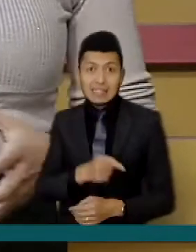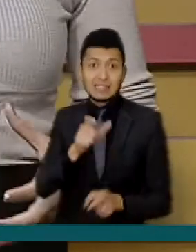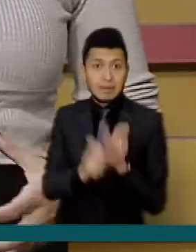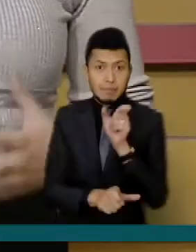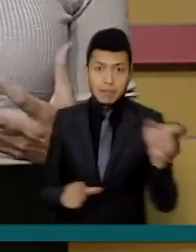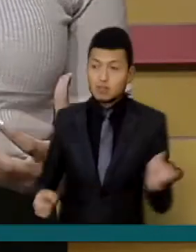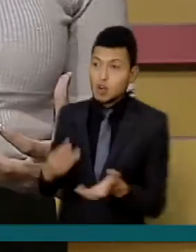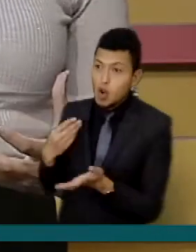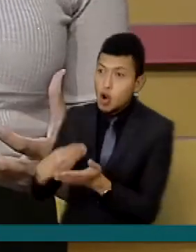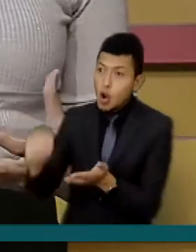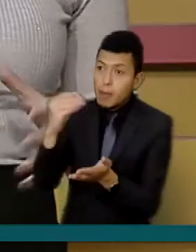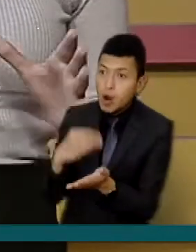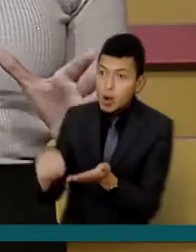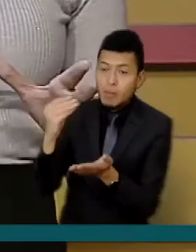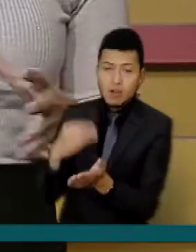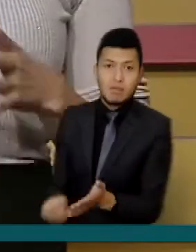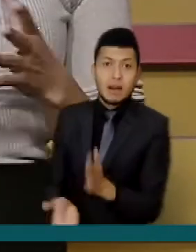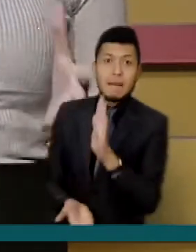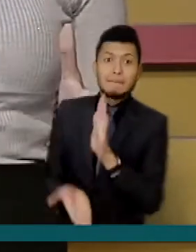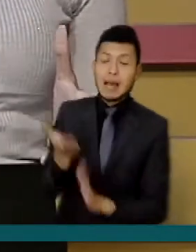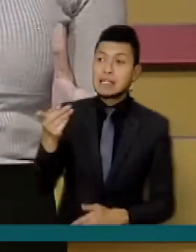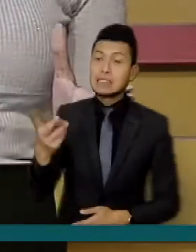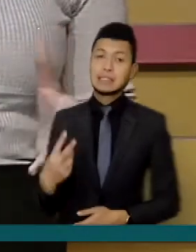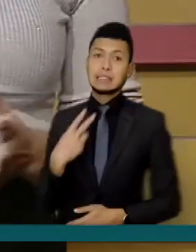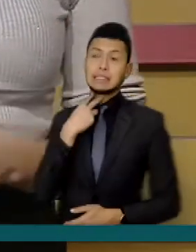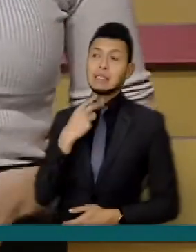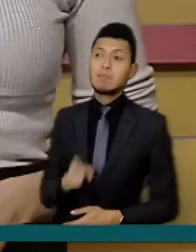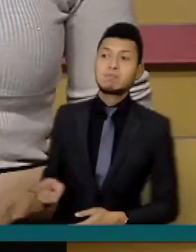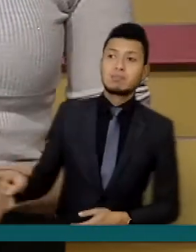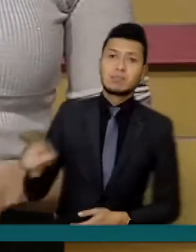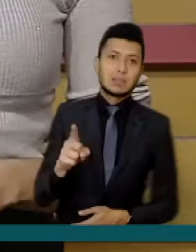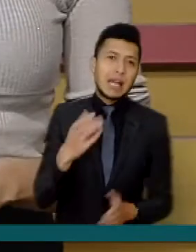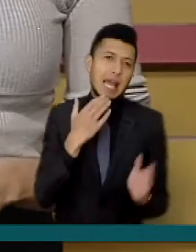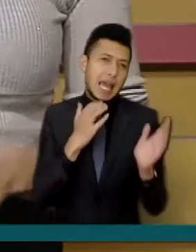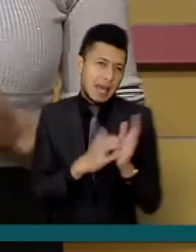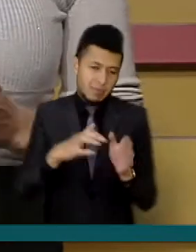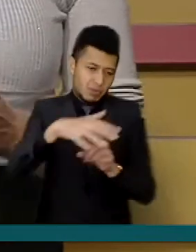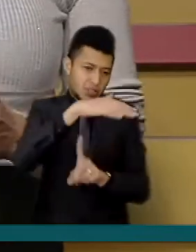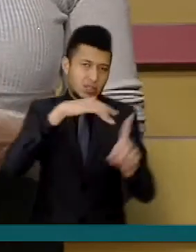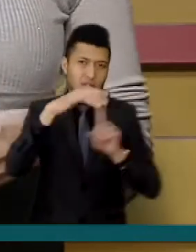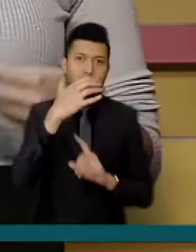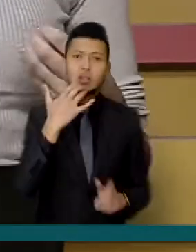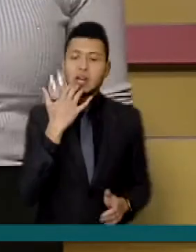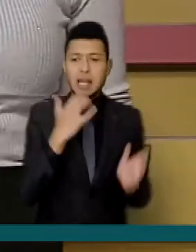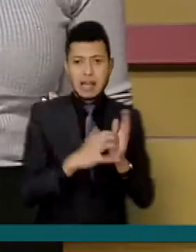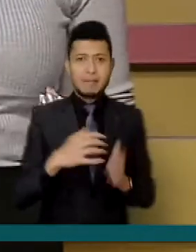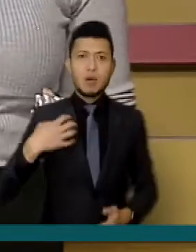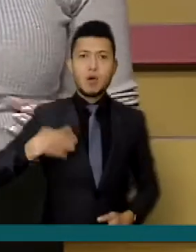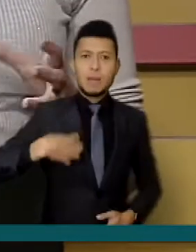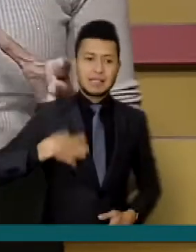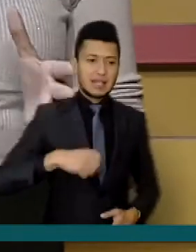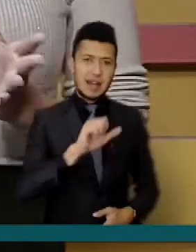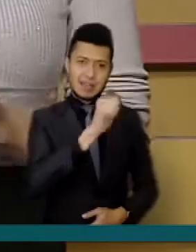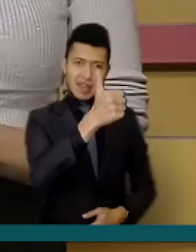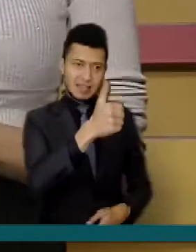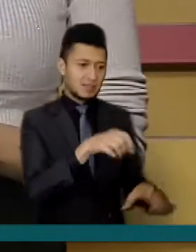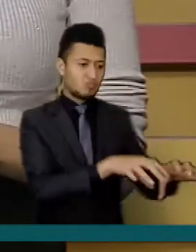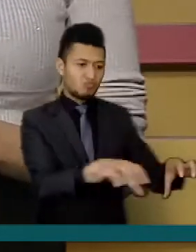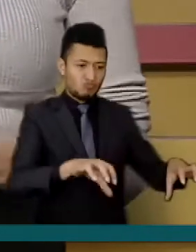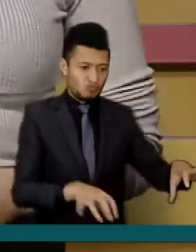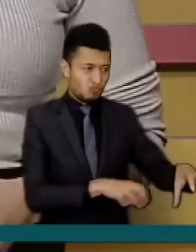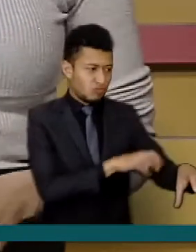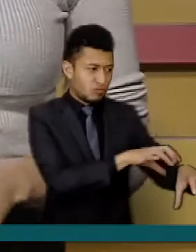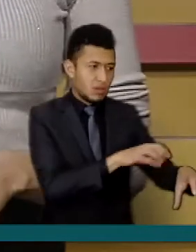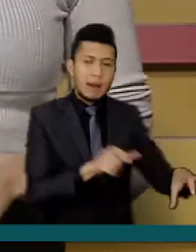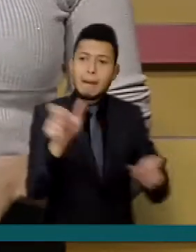traduce a comprar más de lo que hay y que no está disponible. Supongamos en un escenario A que hay 10 manzanas para 10